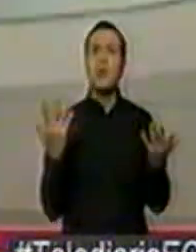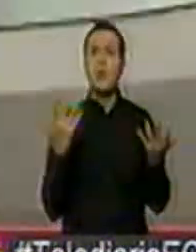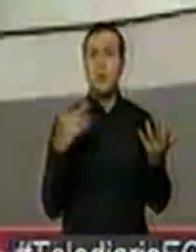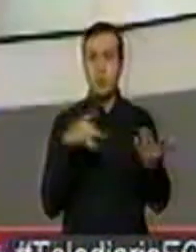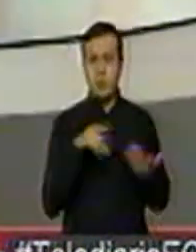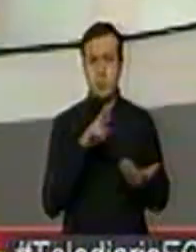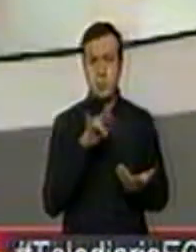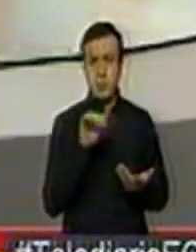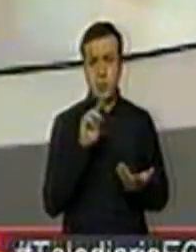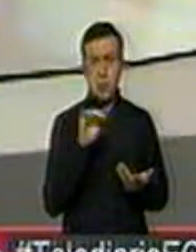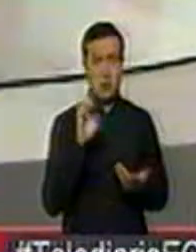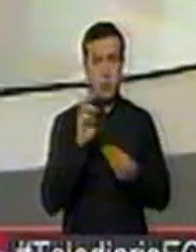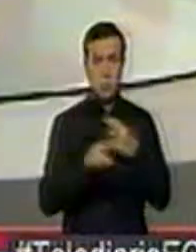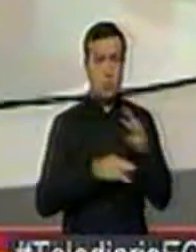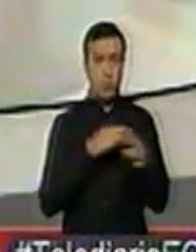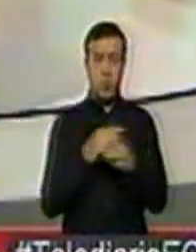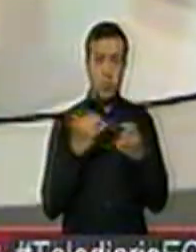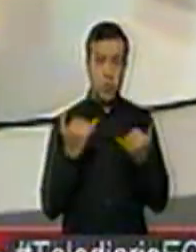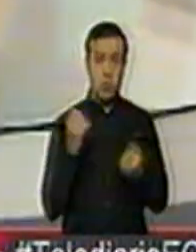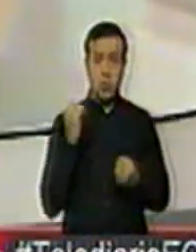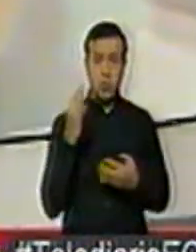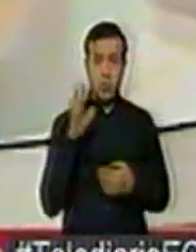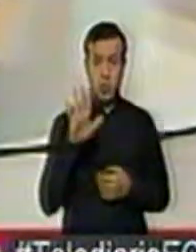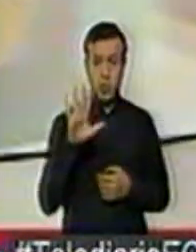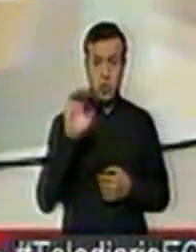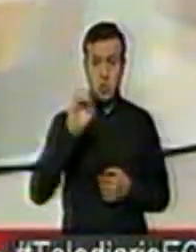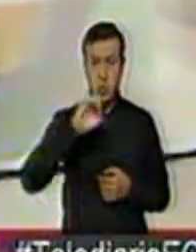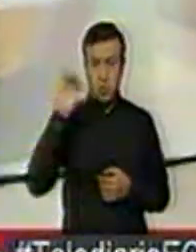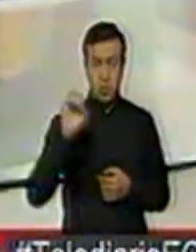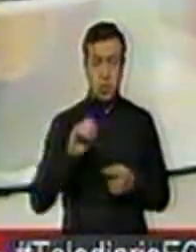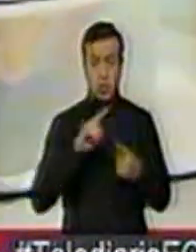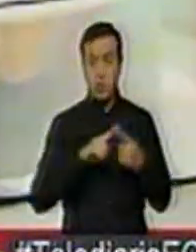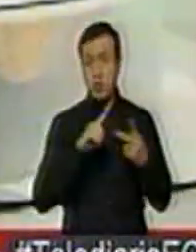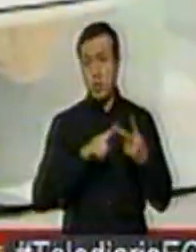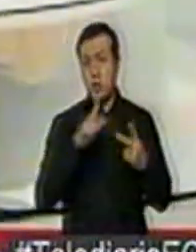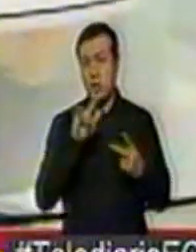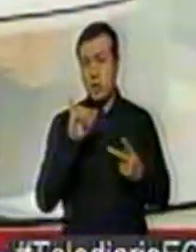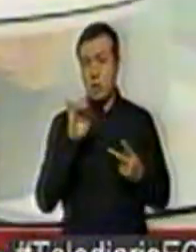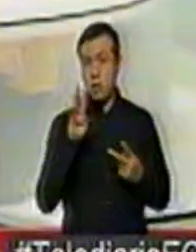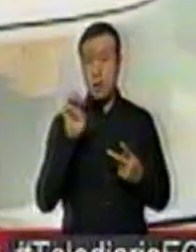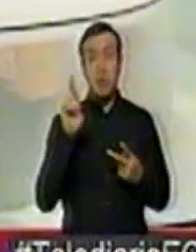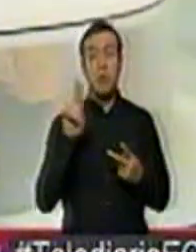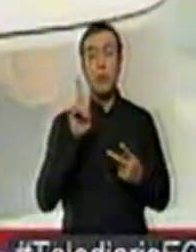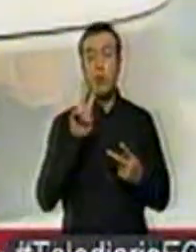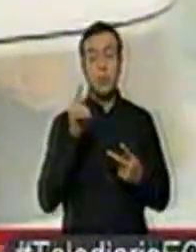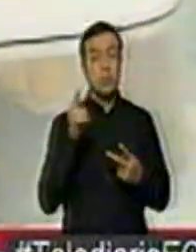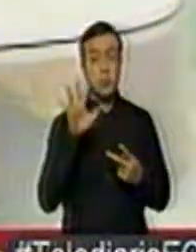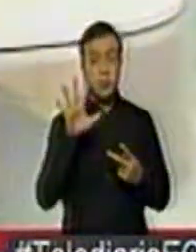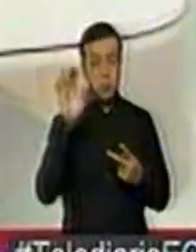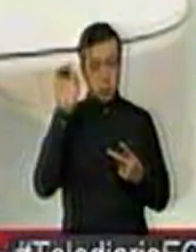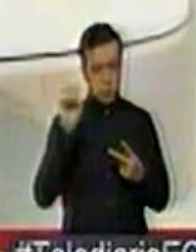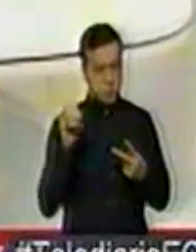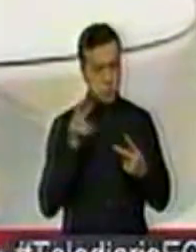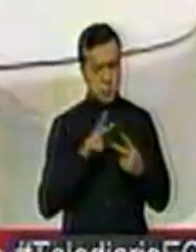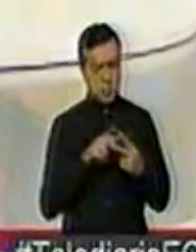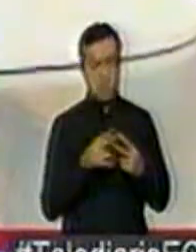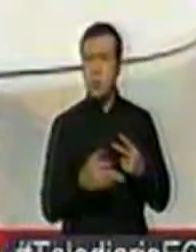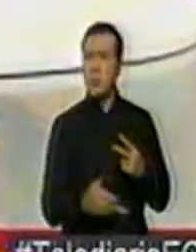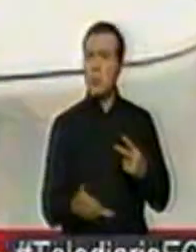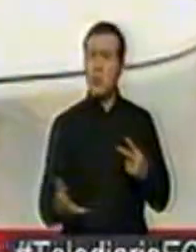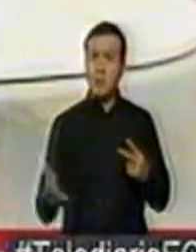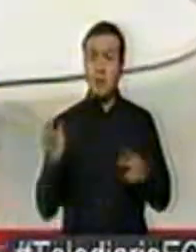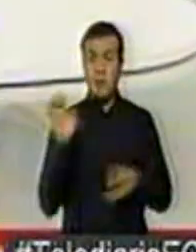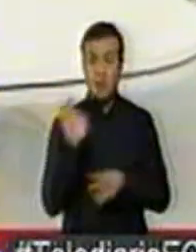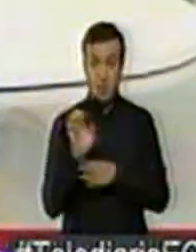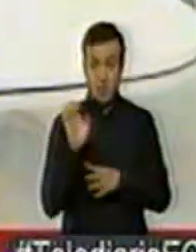el día de hoy en el mercado mundial está en el 5 por ciento y el libro está en el 2.5 por ciento y entonces de qué estamos hablando en